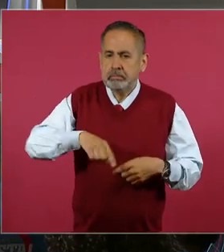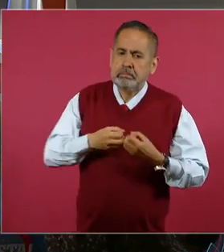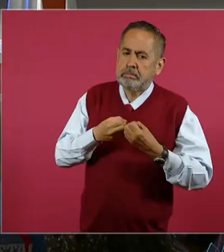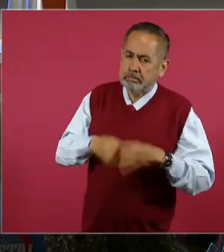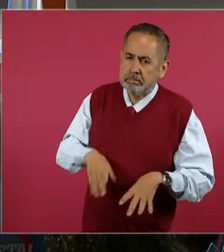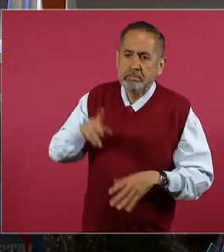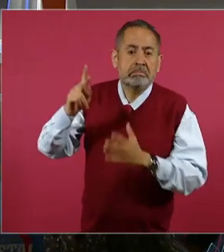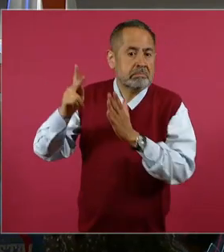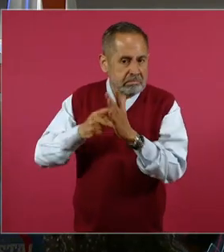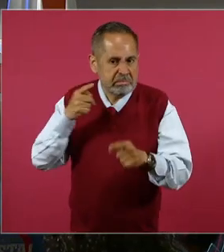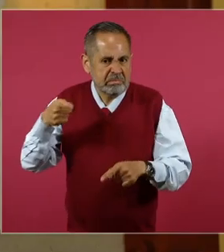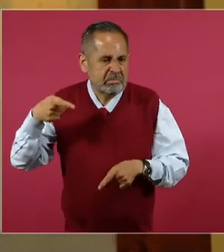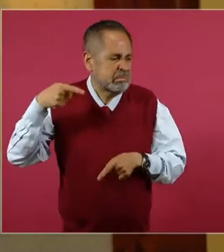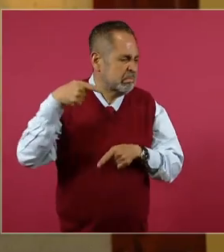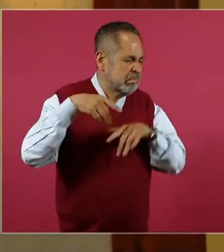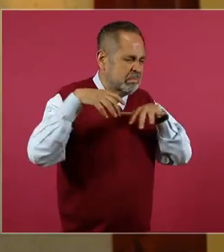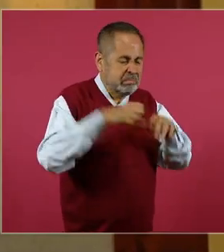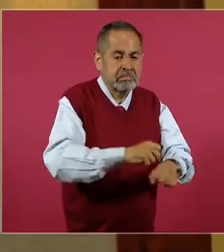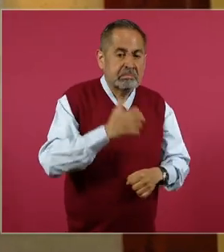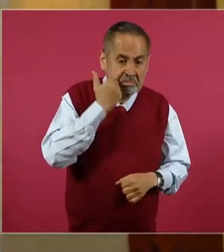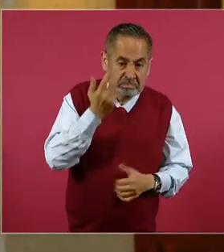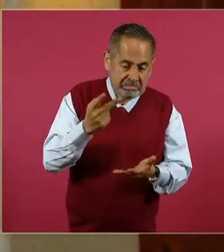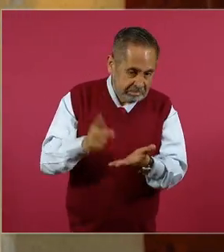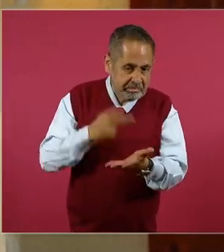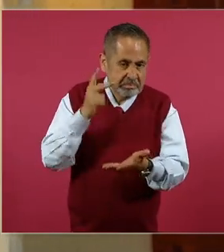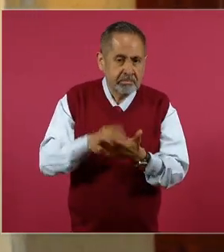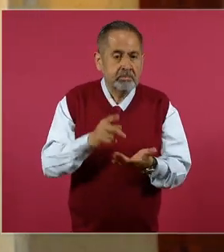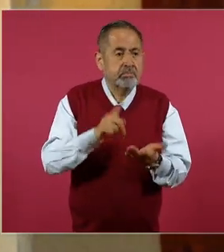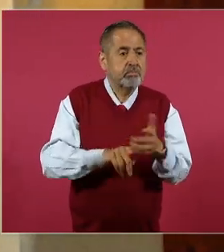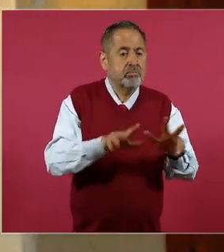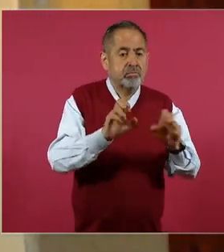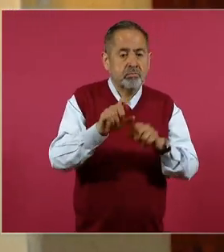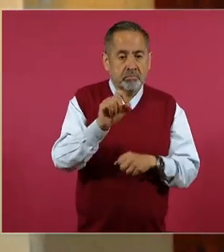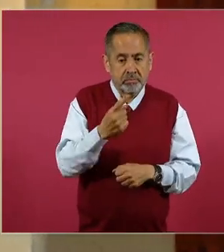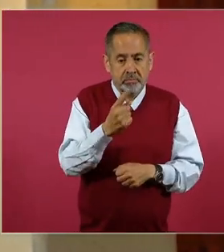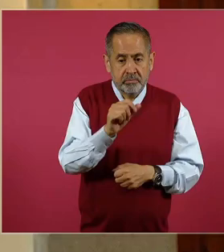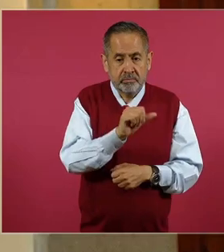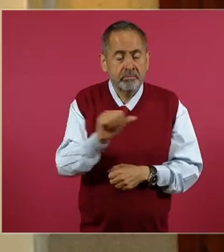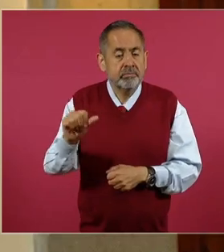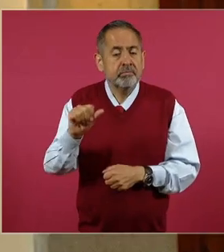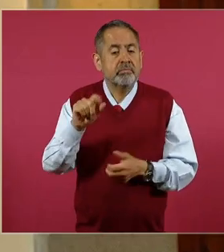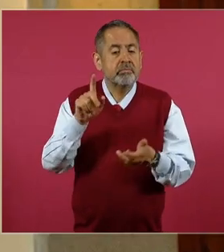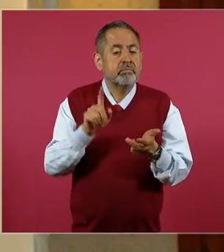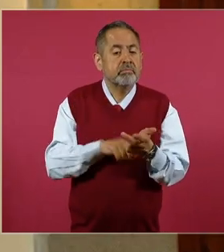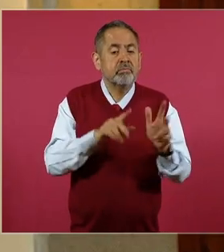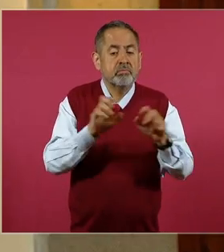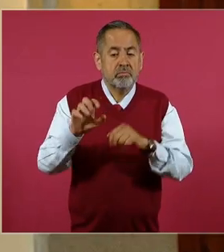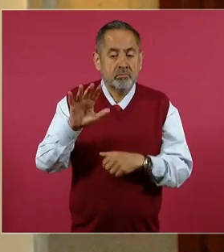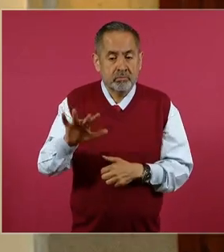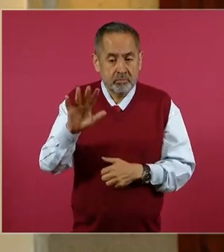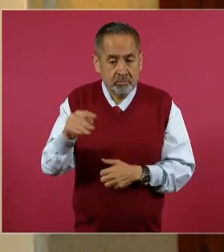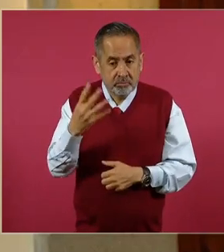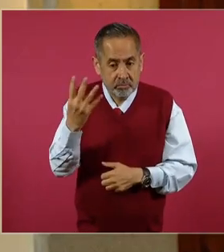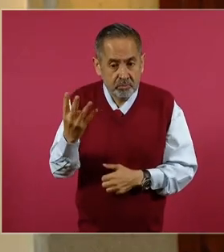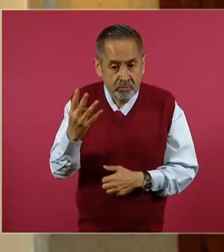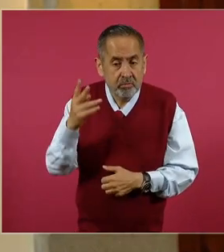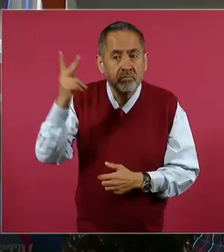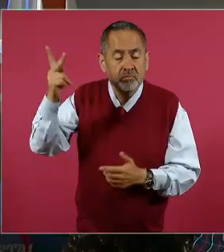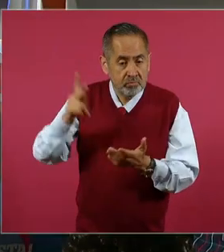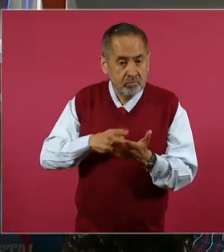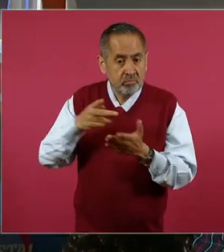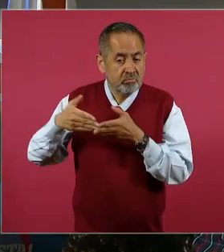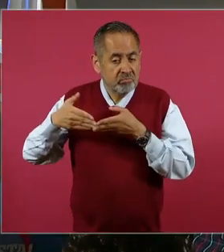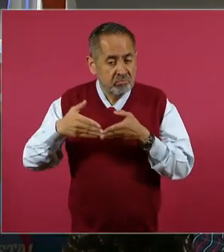nación, una reconquista. Entre 1821 y 1854